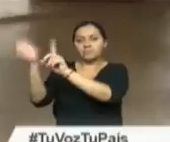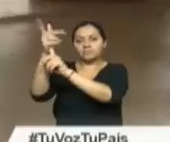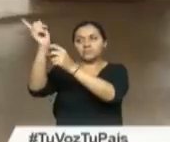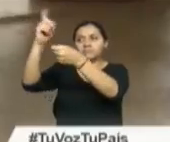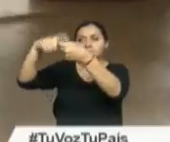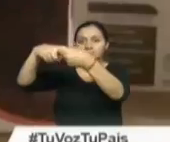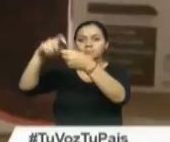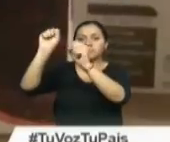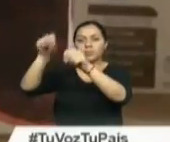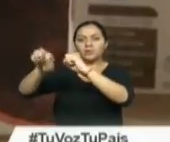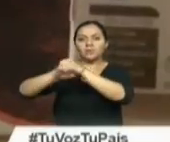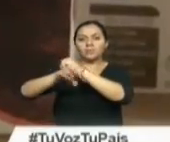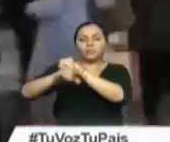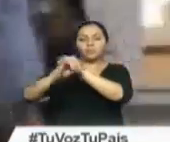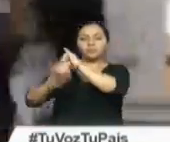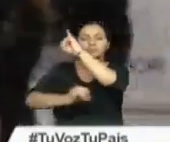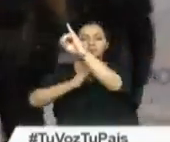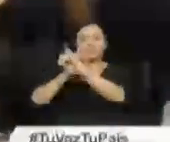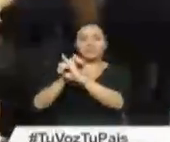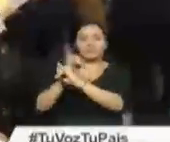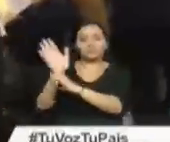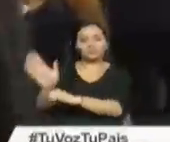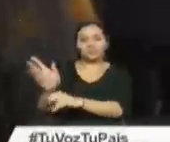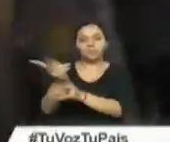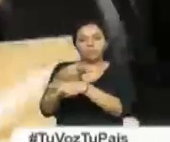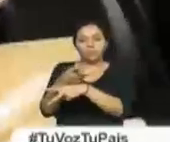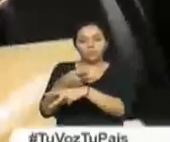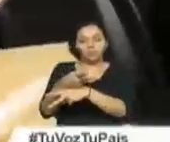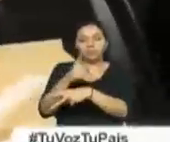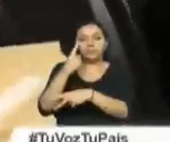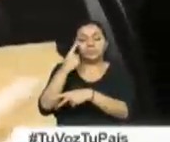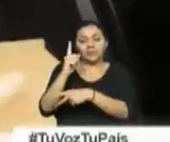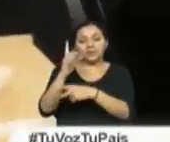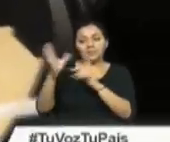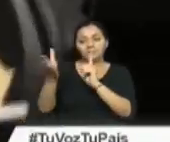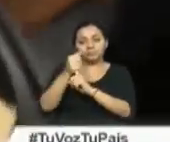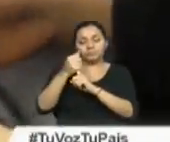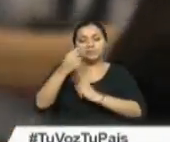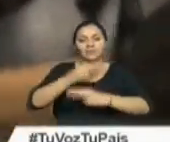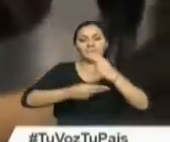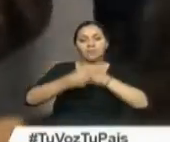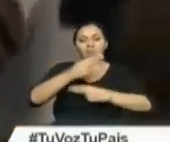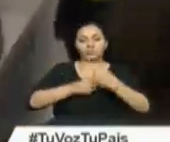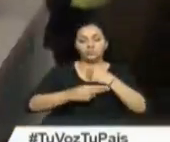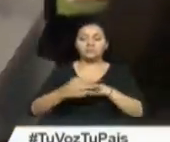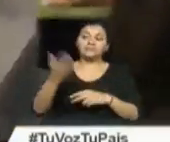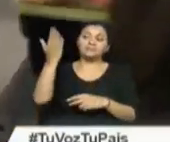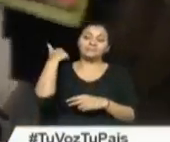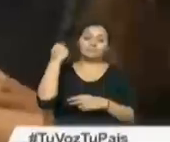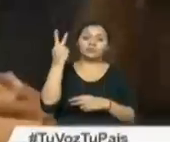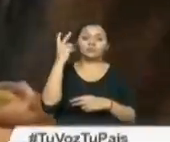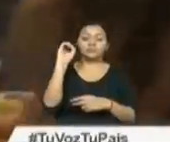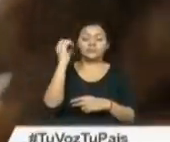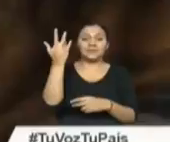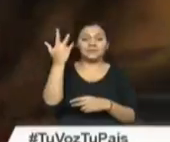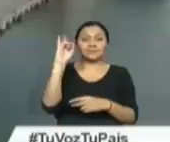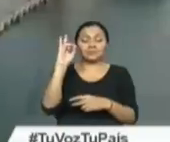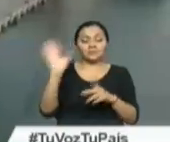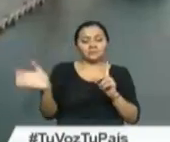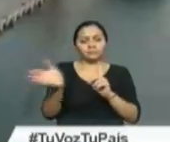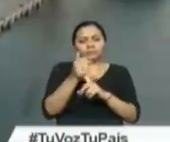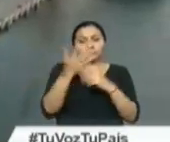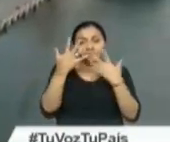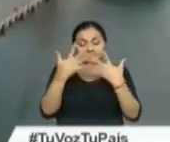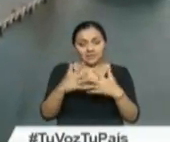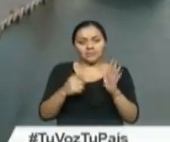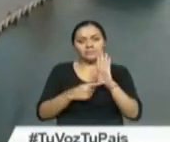en eventos de promoción comercial, entre otros, para cerrar negocios. Desde enero del 2017 que entró en vigencia el acuerdo, se